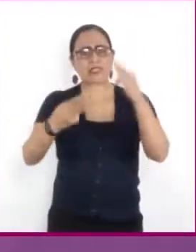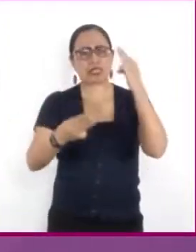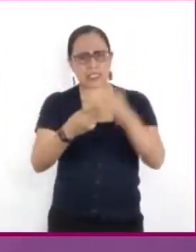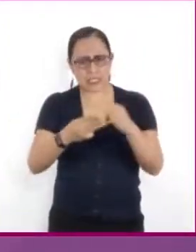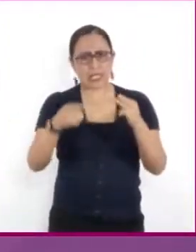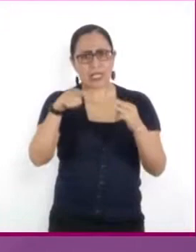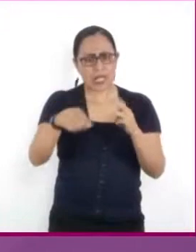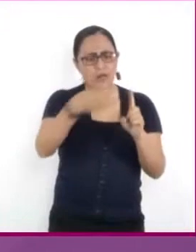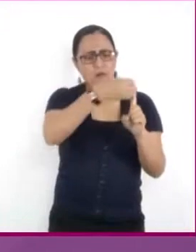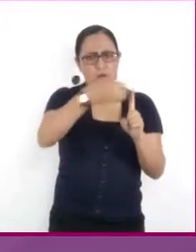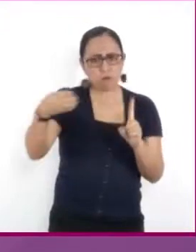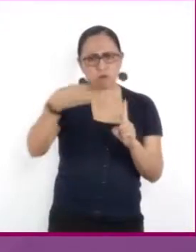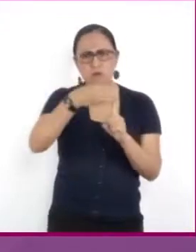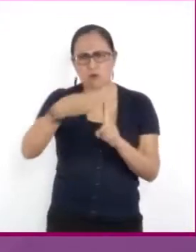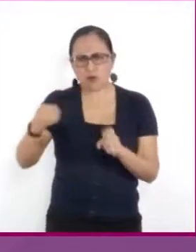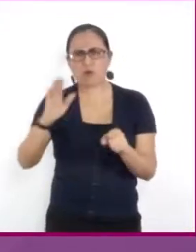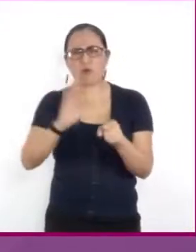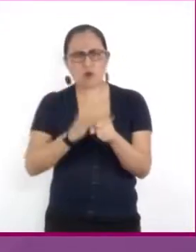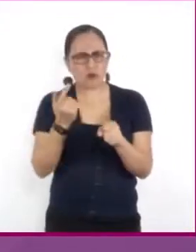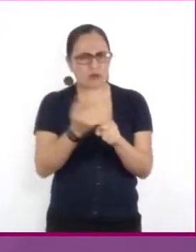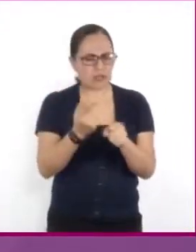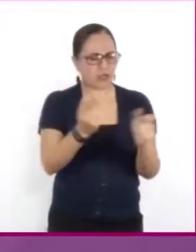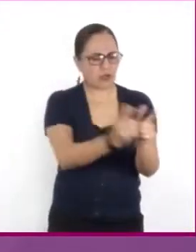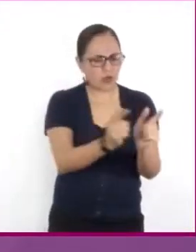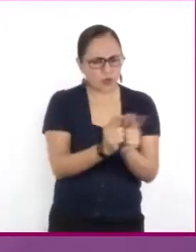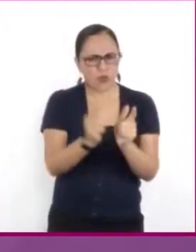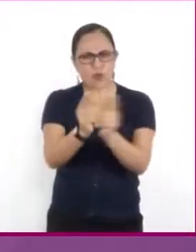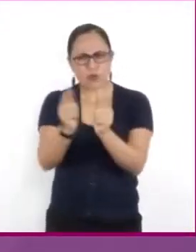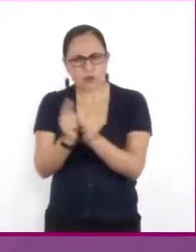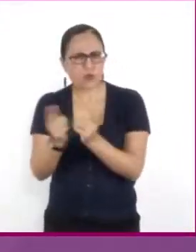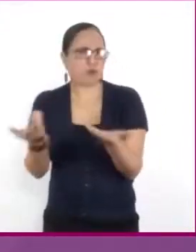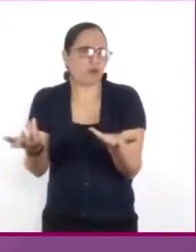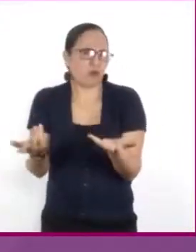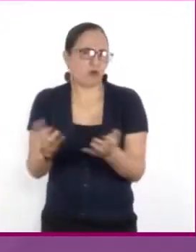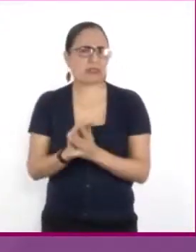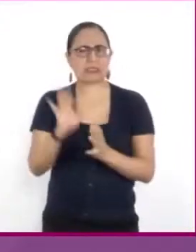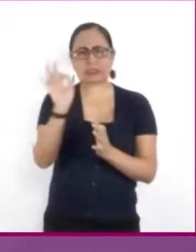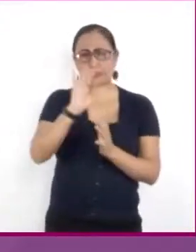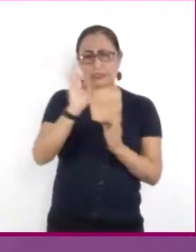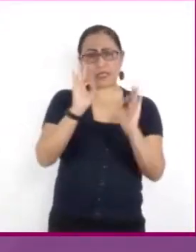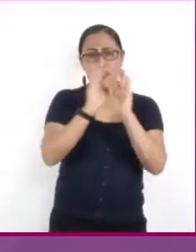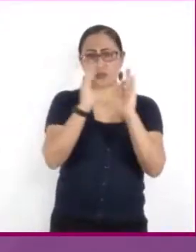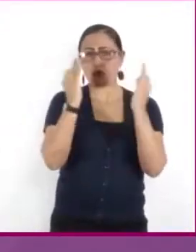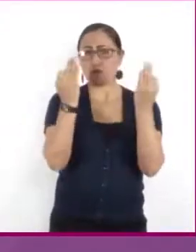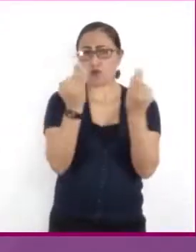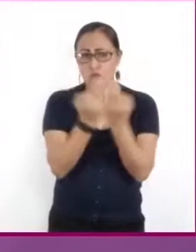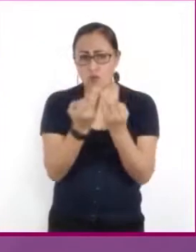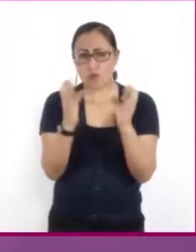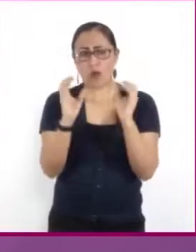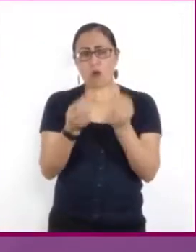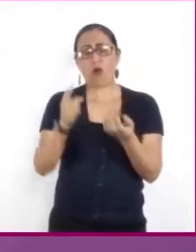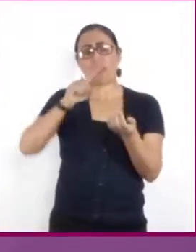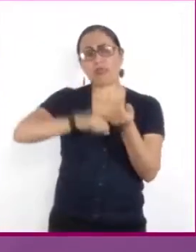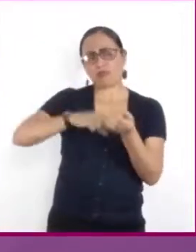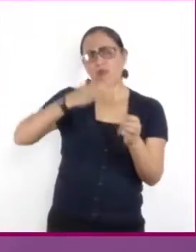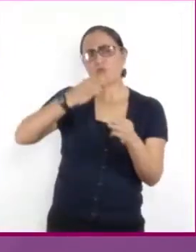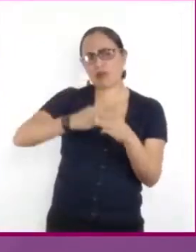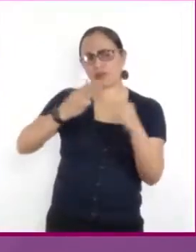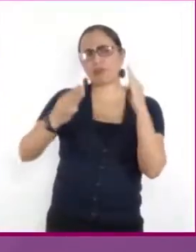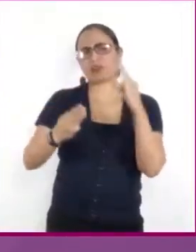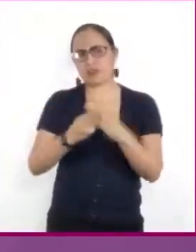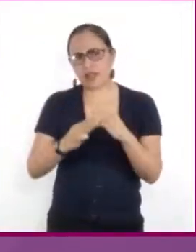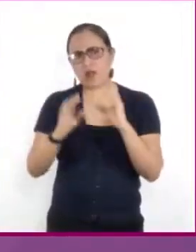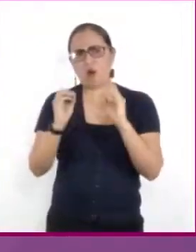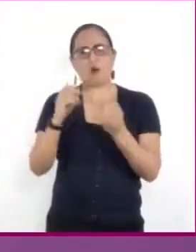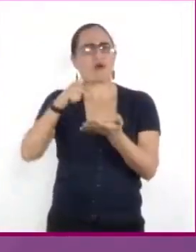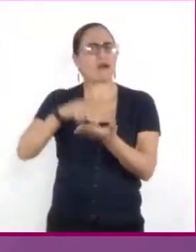orden. ¿Por qué los agruparon así? ¿Acaso será por su forma o su consistencia? ¿O tal vez por su